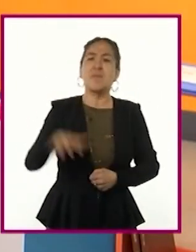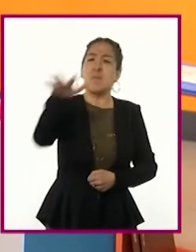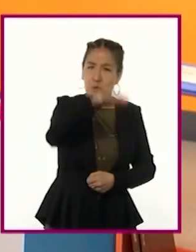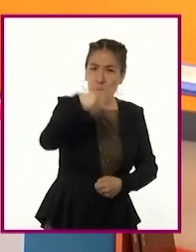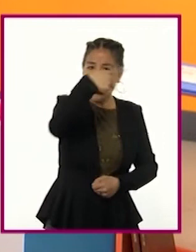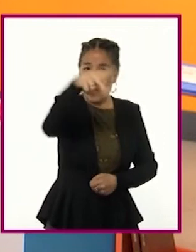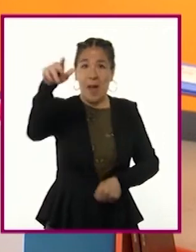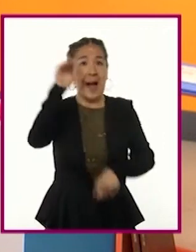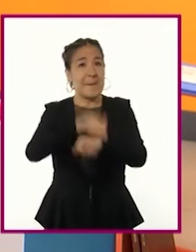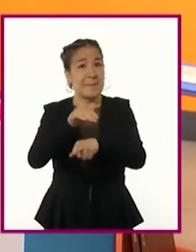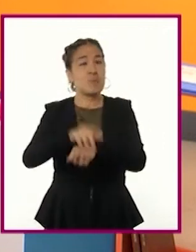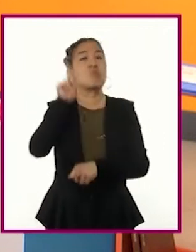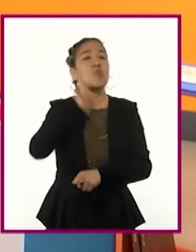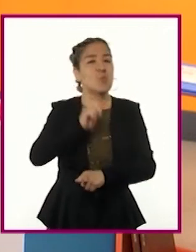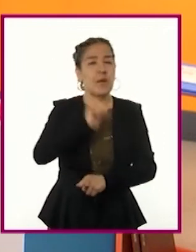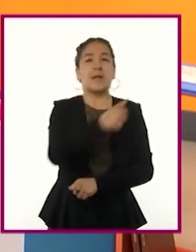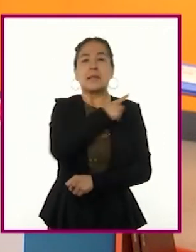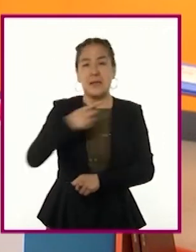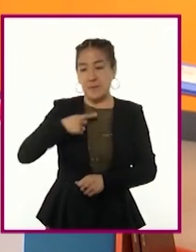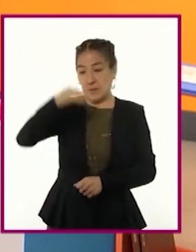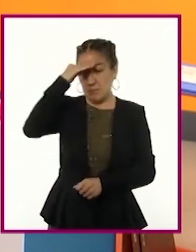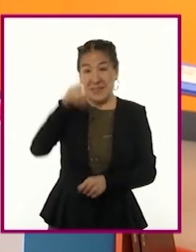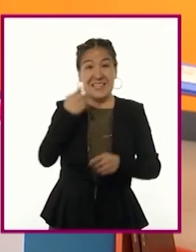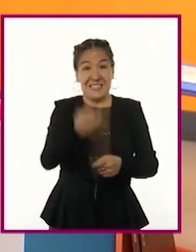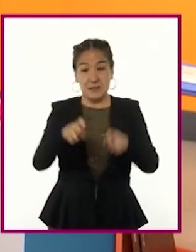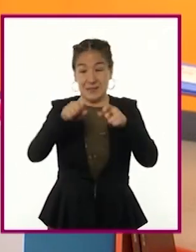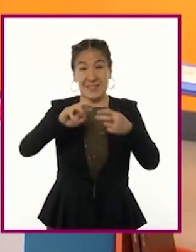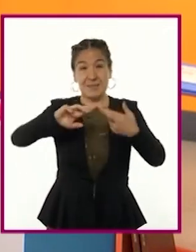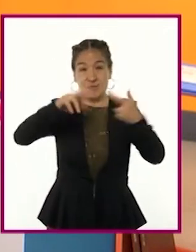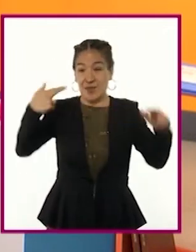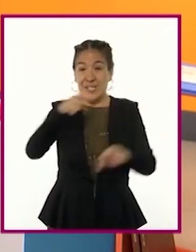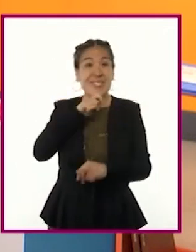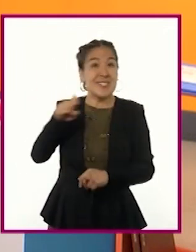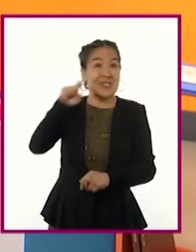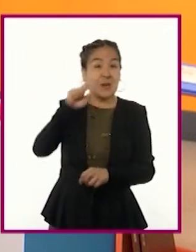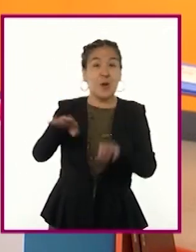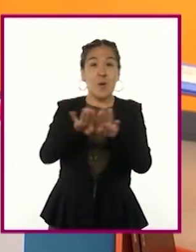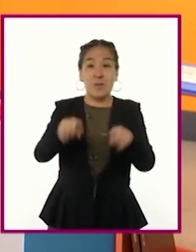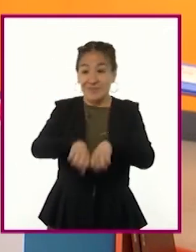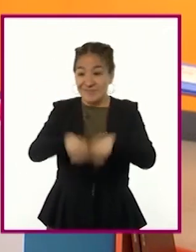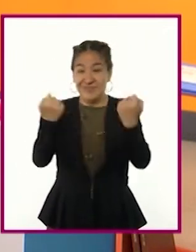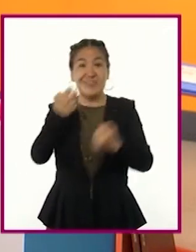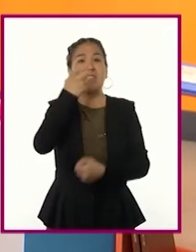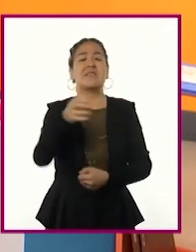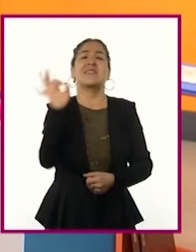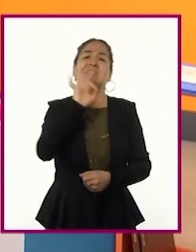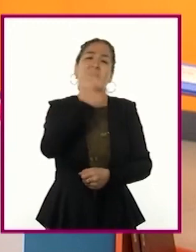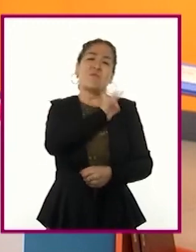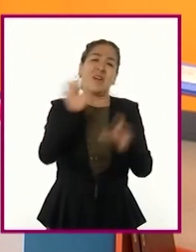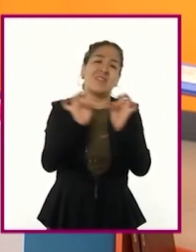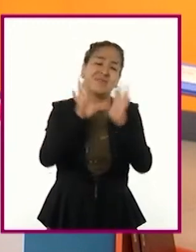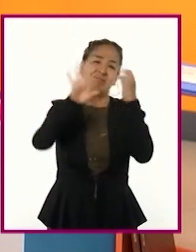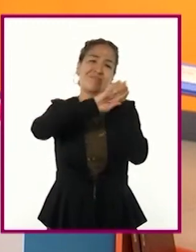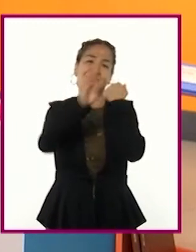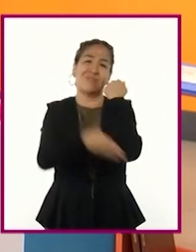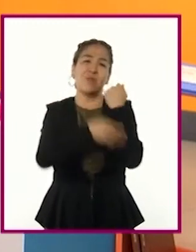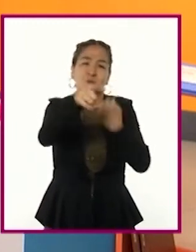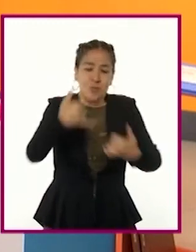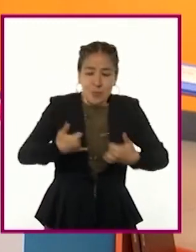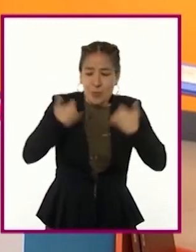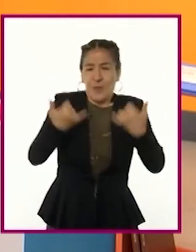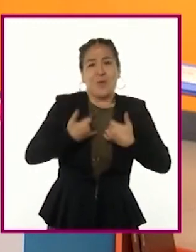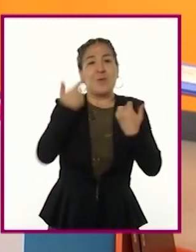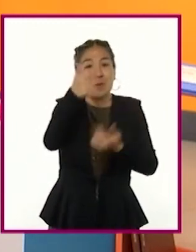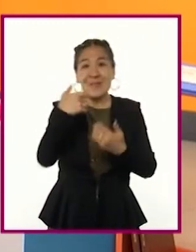amigas deben tomar en cuenta que las relaciones sexuales a esta edad podrían ocasionar un embarazo adolescente no deseado,